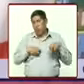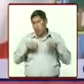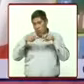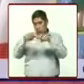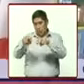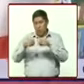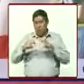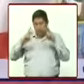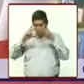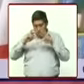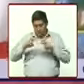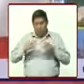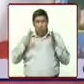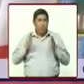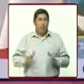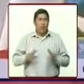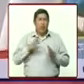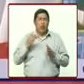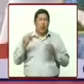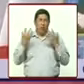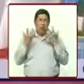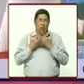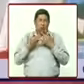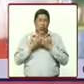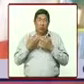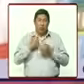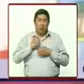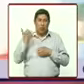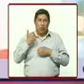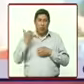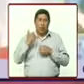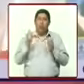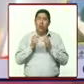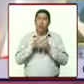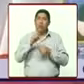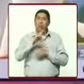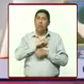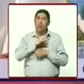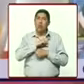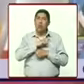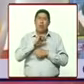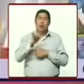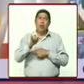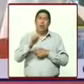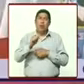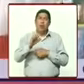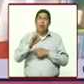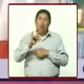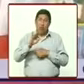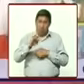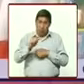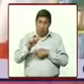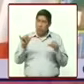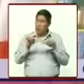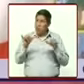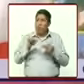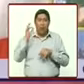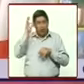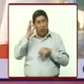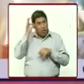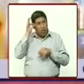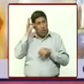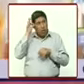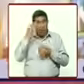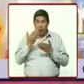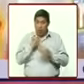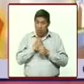investigadores y está coordinando allá con la FELCC Yacuiba y también con los fiscales Yacuiba.